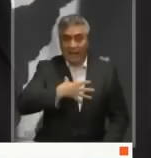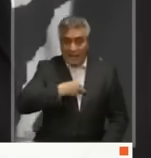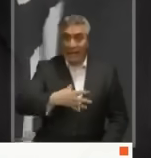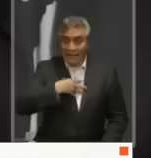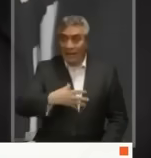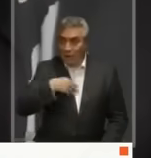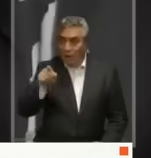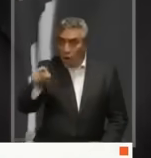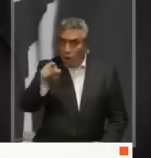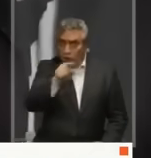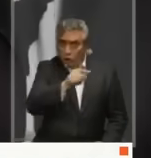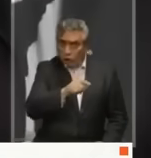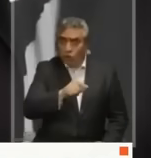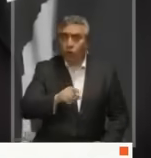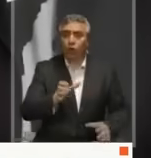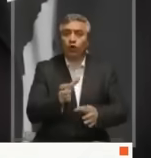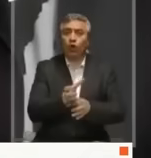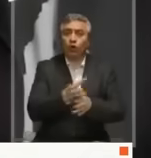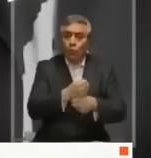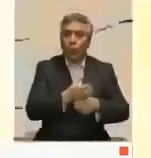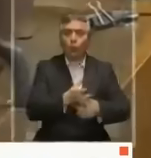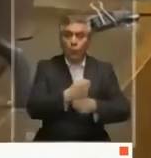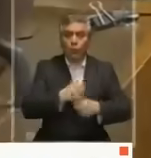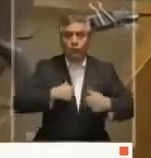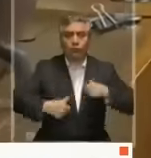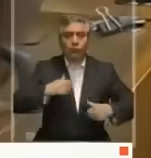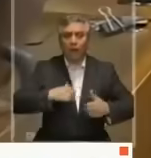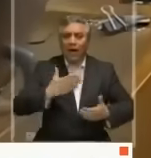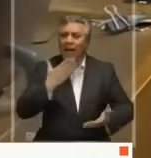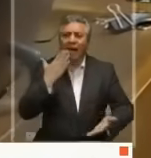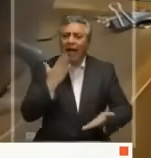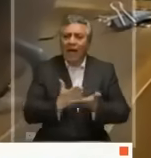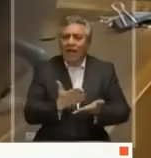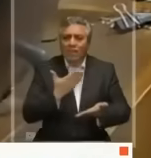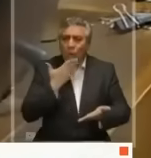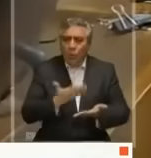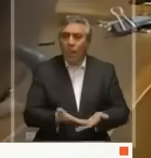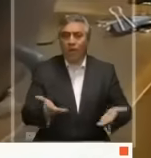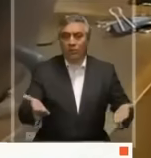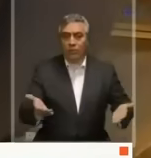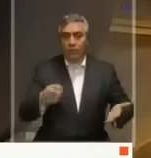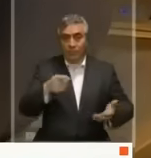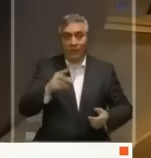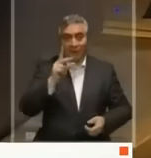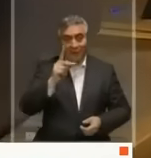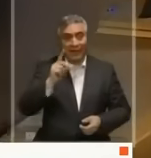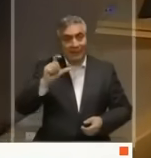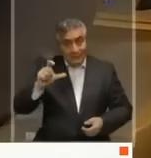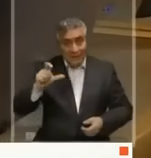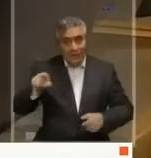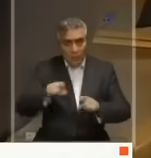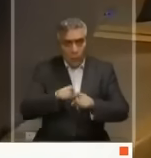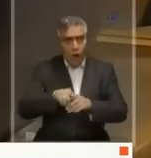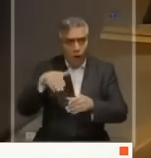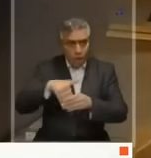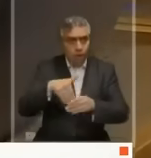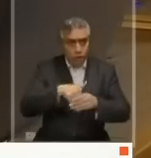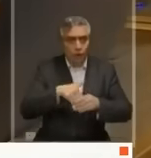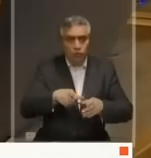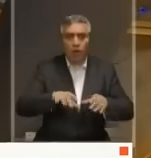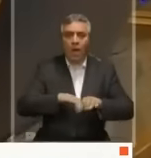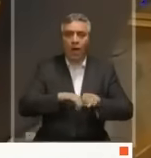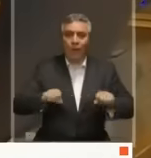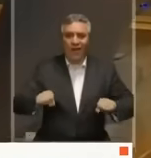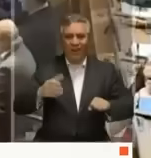que necesitan reivindicar a sus padres. ¿Hasta cuándo? Con votos en contra de la Democracia Cristiana, clave en la gesta del controvertido acuerdo del